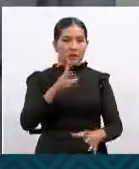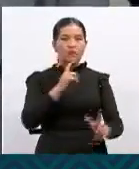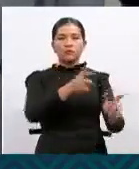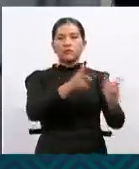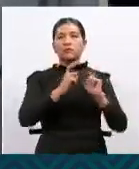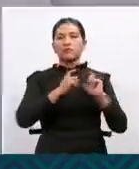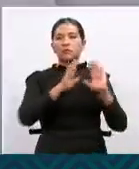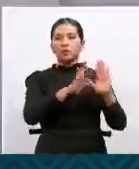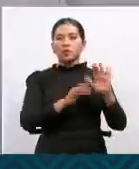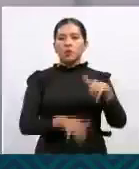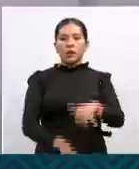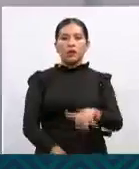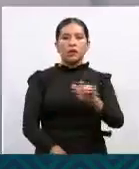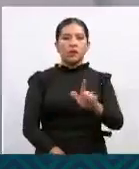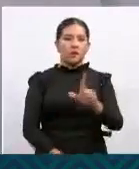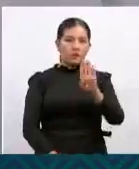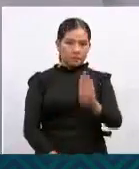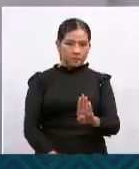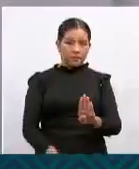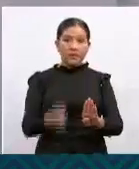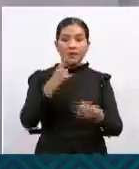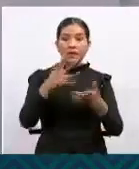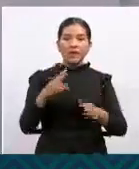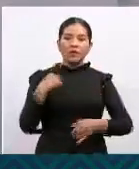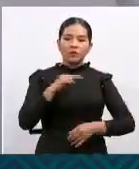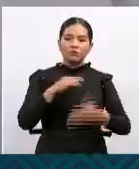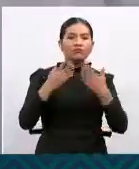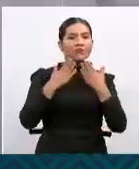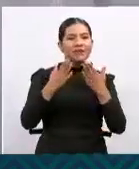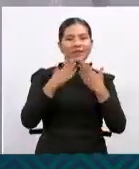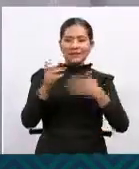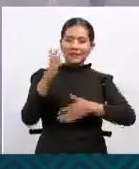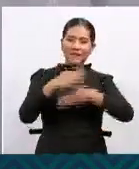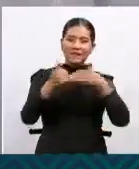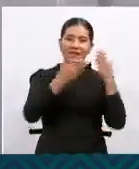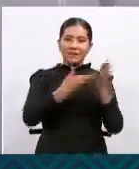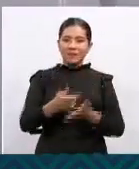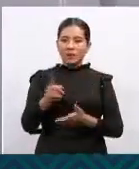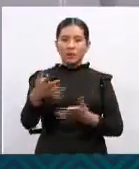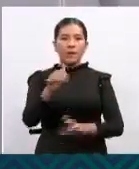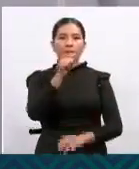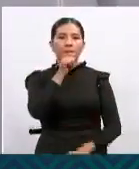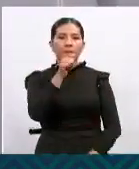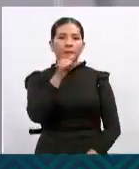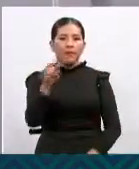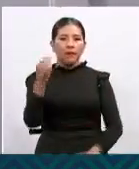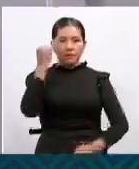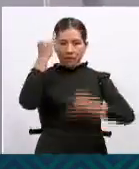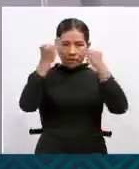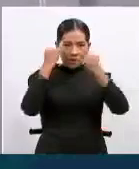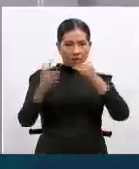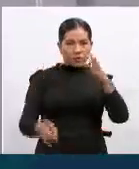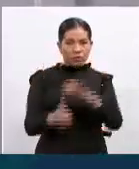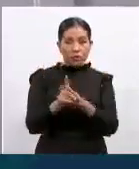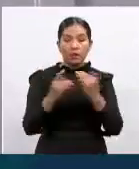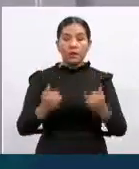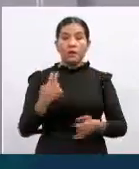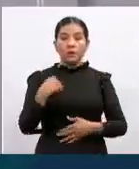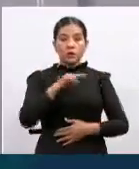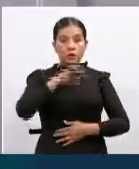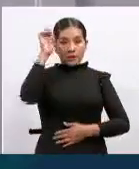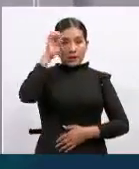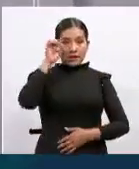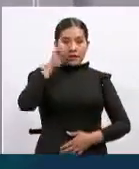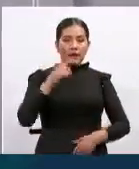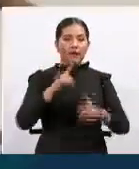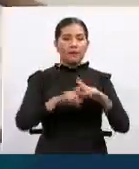Litio Boliviano. Sí, agradecemos por la invitación a este emprendimiento privado. Lo que estamos haciendo nosotros como Estado es generando la materia